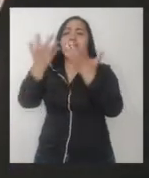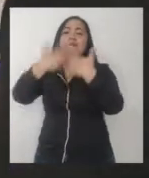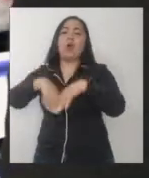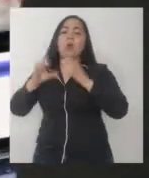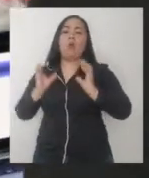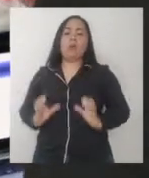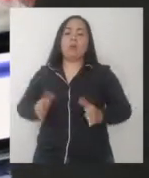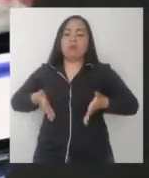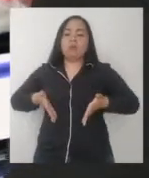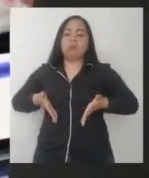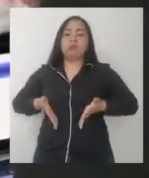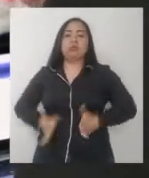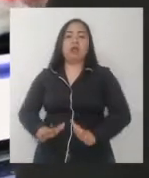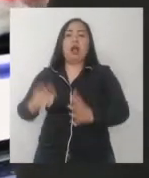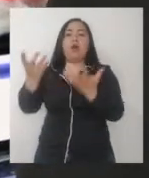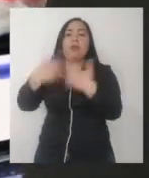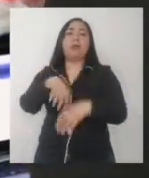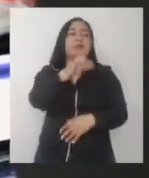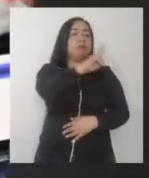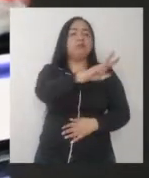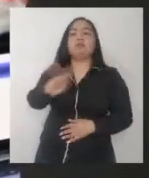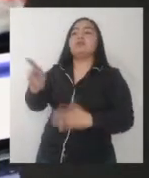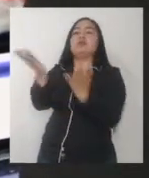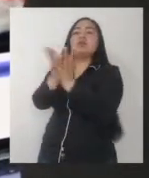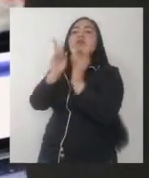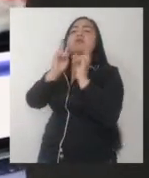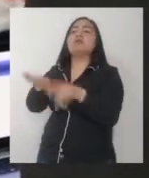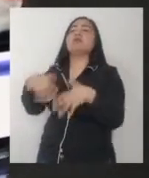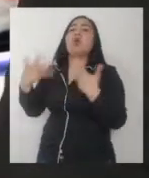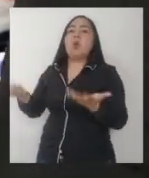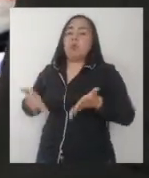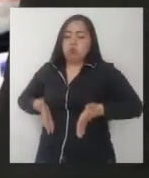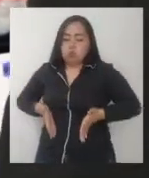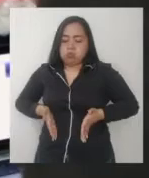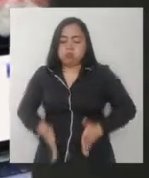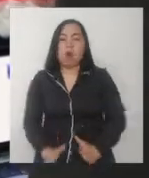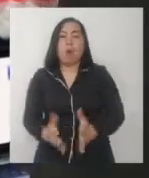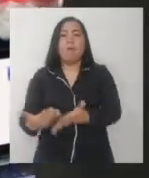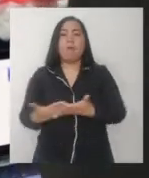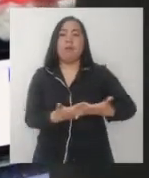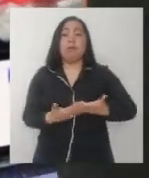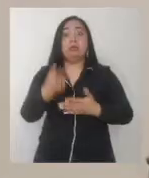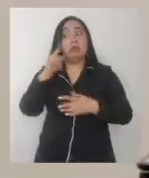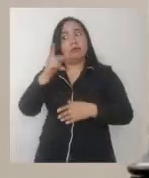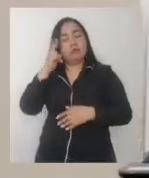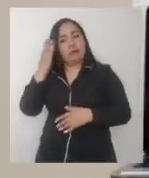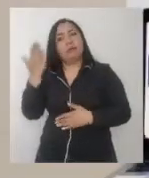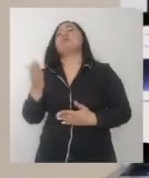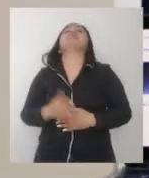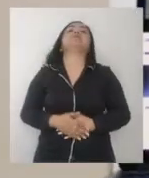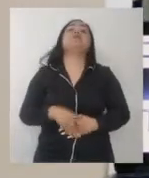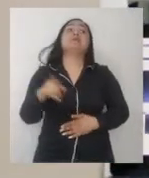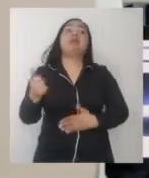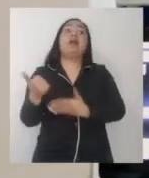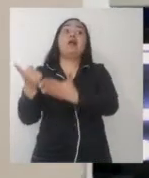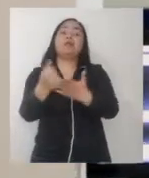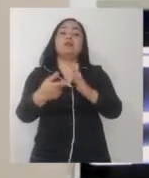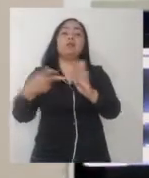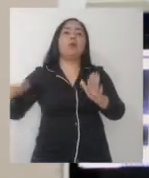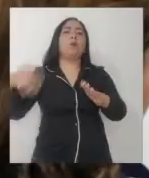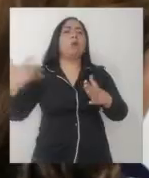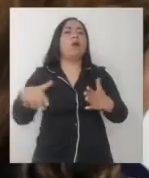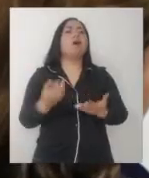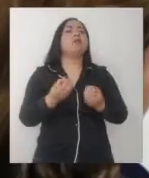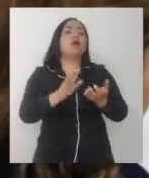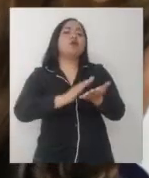para que los estudiantes reciban la parte de el expulsivo, ¿no? Entrenarse para el expulsivo. Esta ayuda tecnológica permite brindar